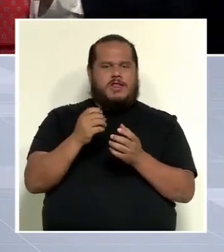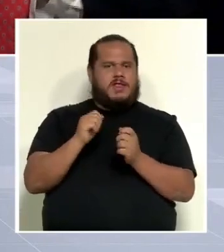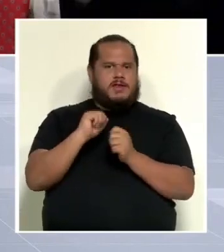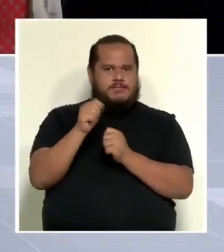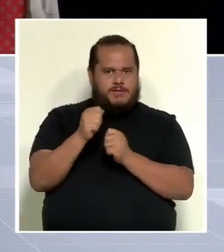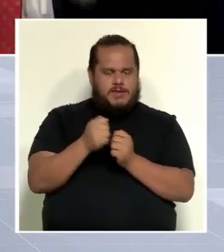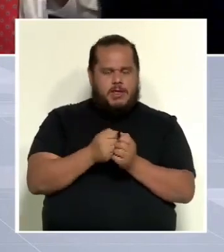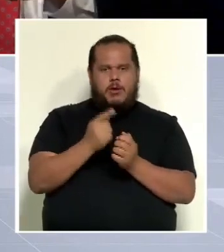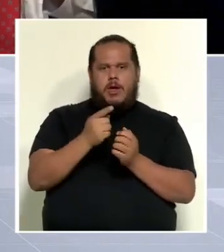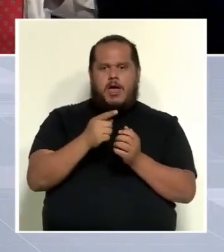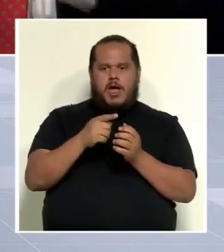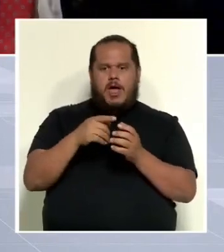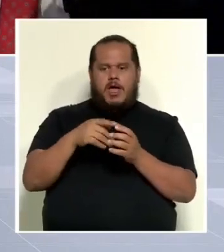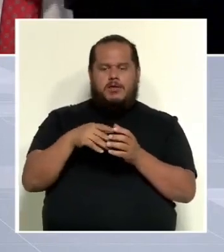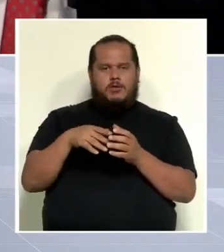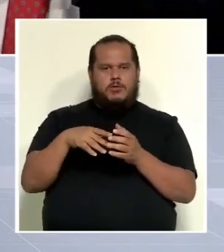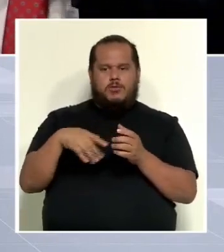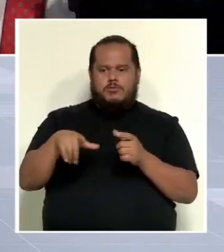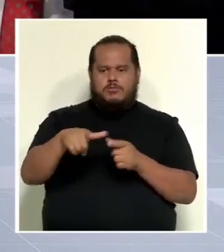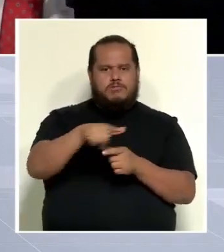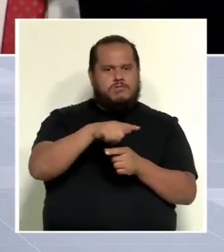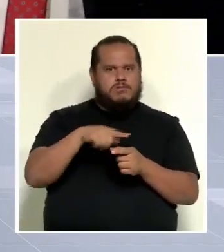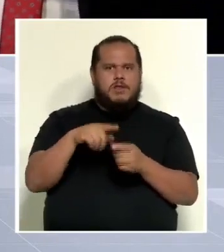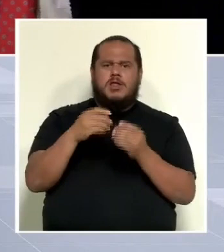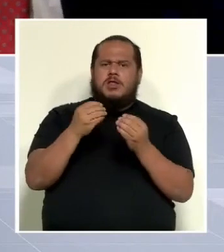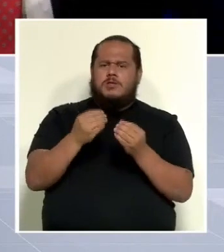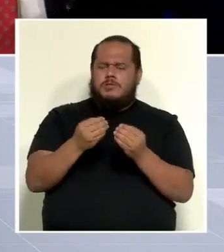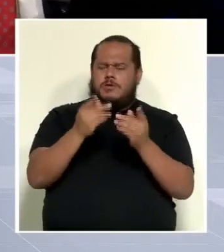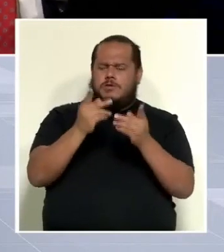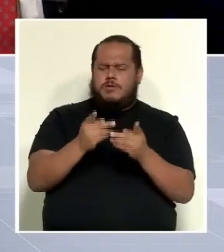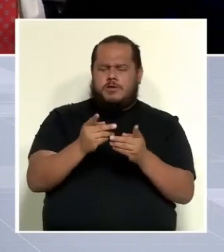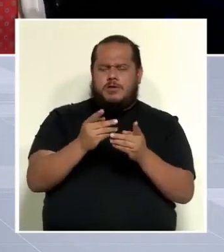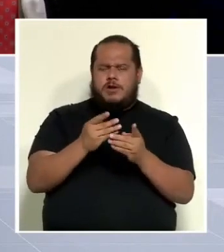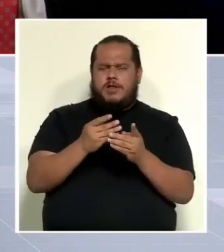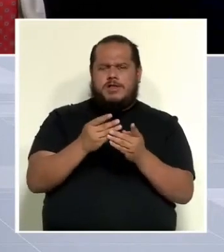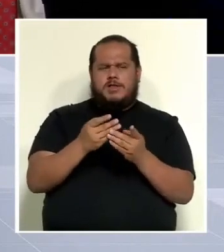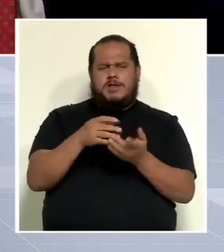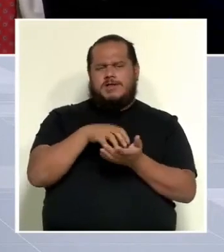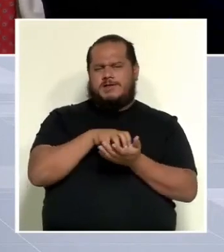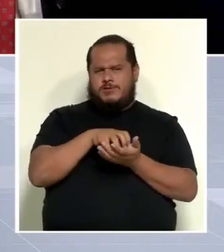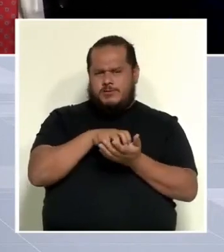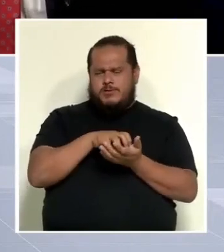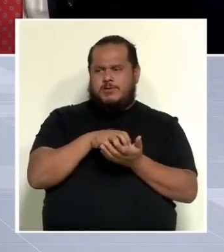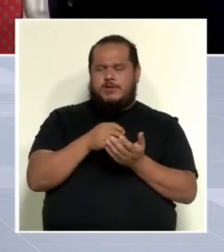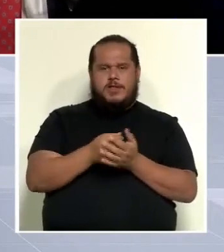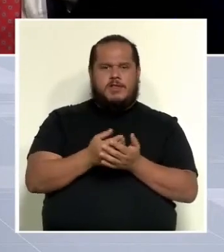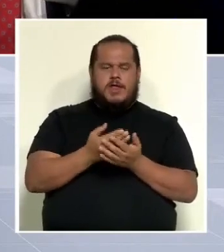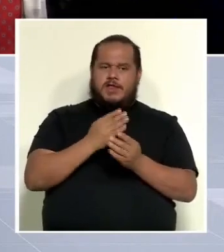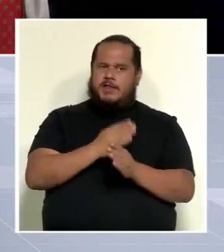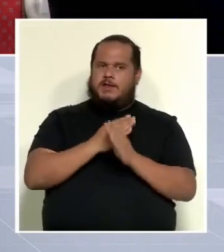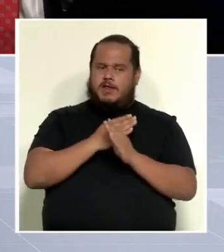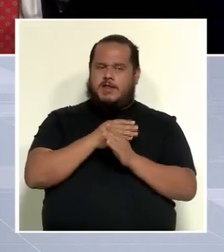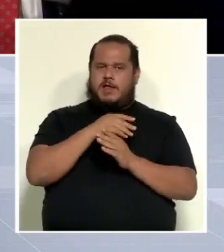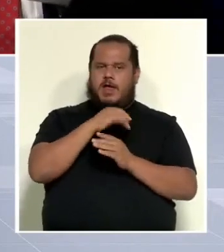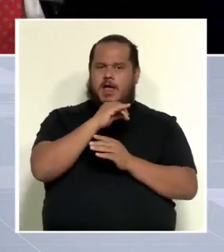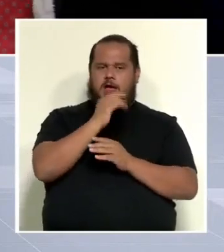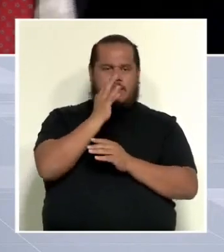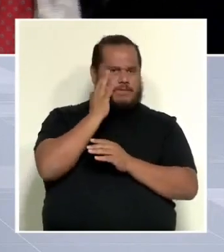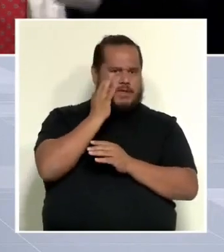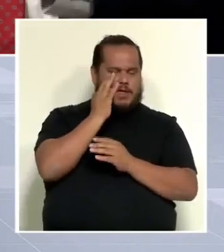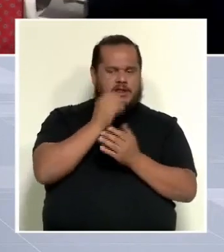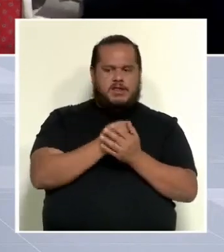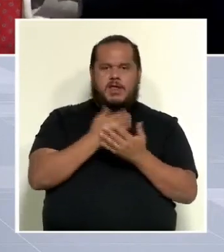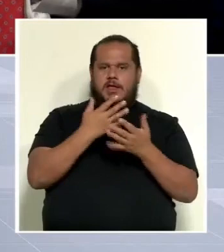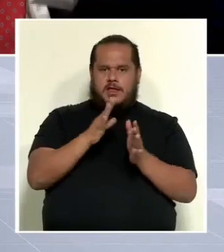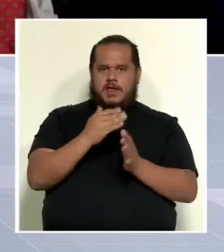Hay un estanque de indecisos que tiene resistencias al candidato de Liberación, a don José María,